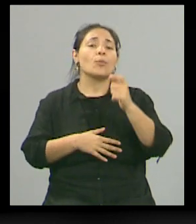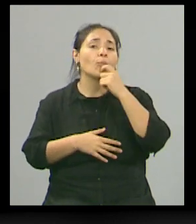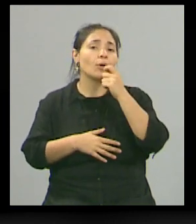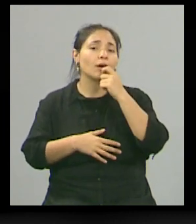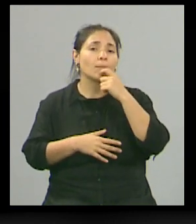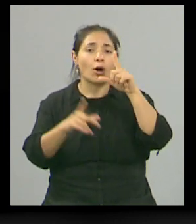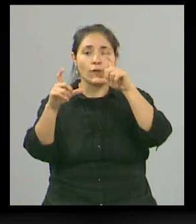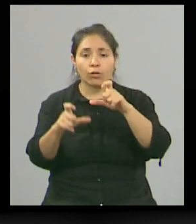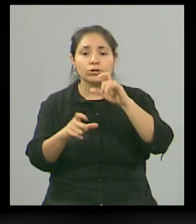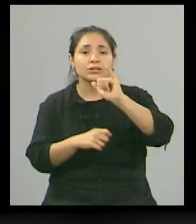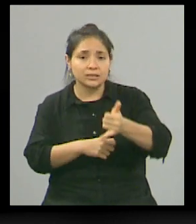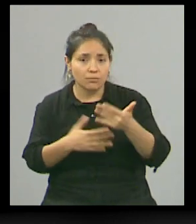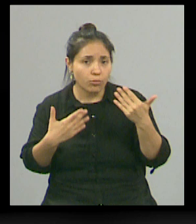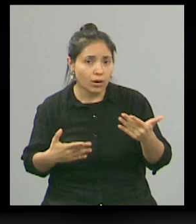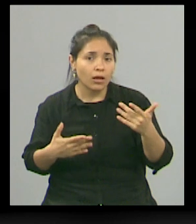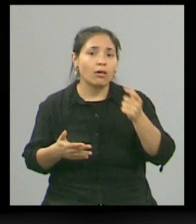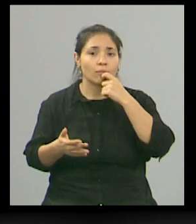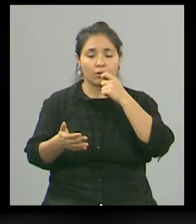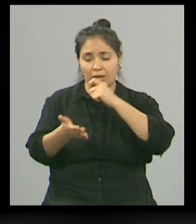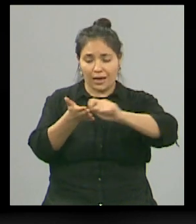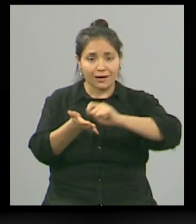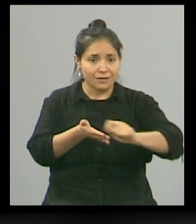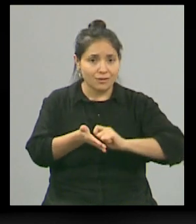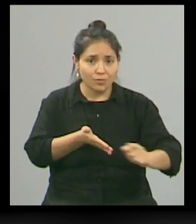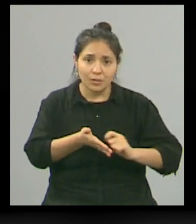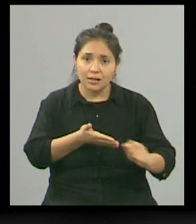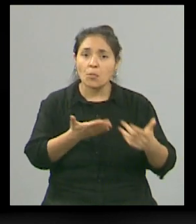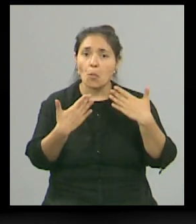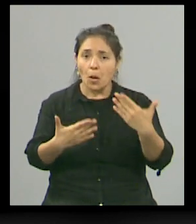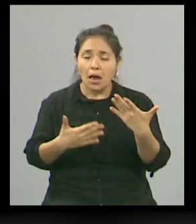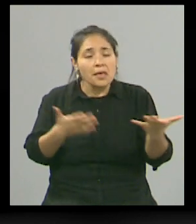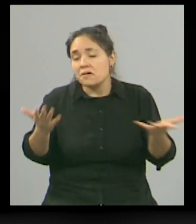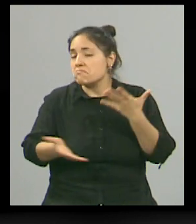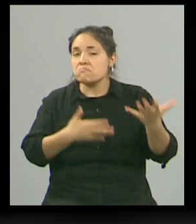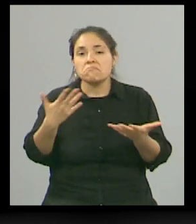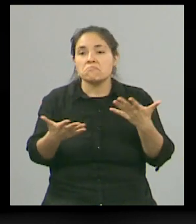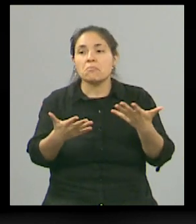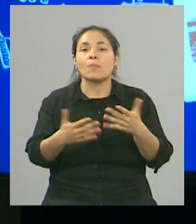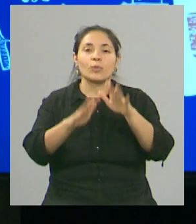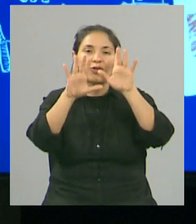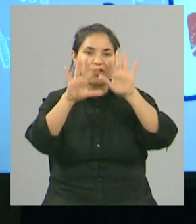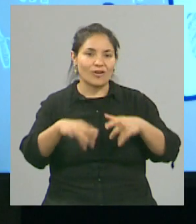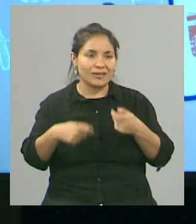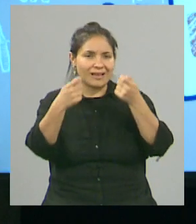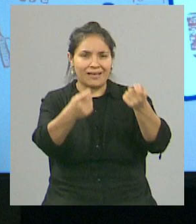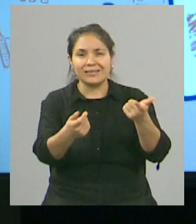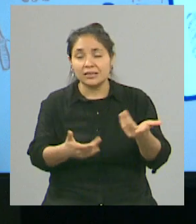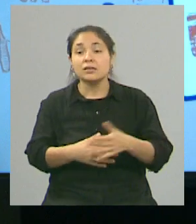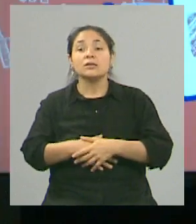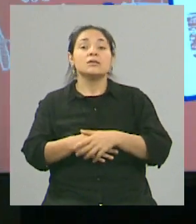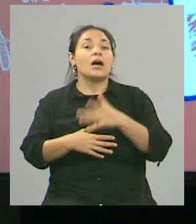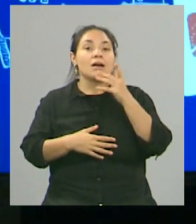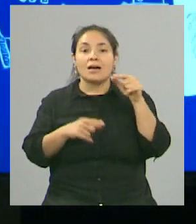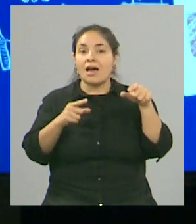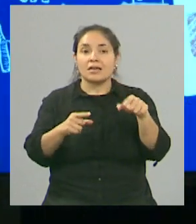no sacar fotos, si podés redactar un habeas corpus, cómo se hace? Entonces, bueno, apuntamos siempre a eso, ¿no? A de alguna